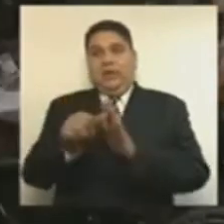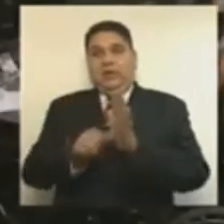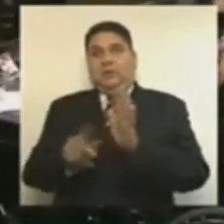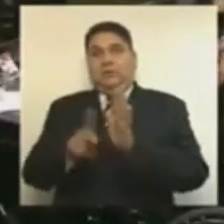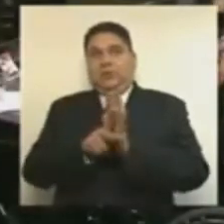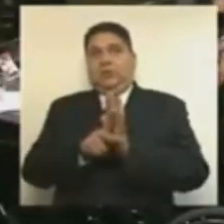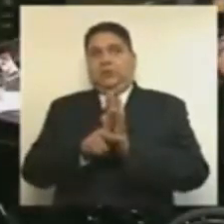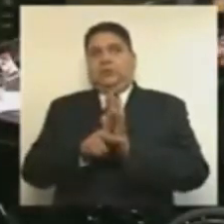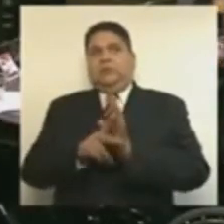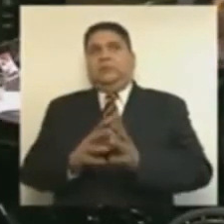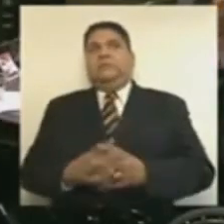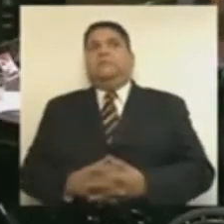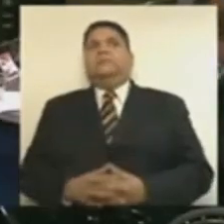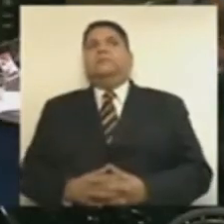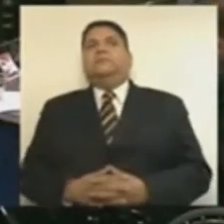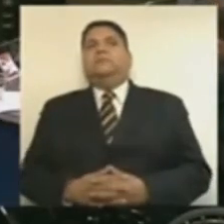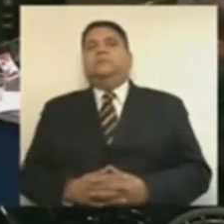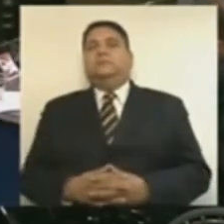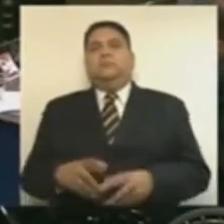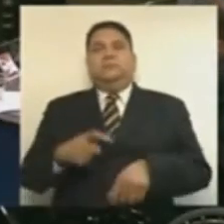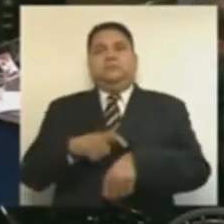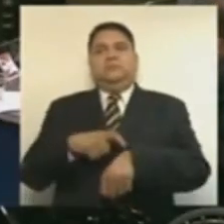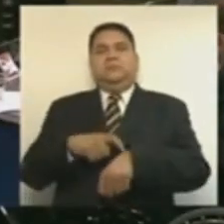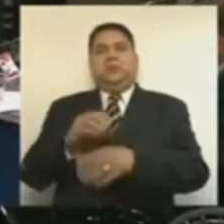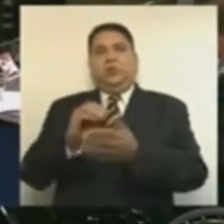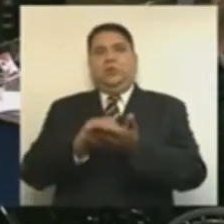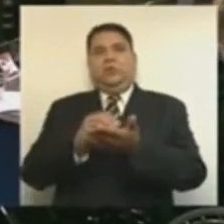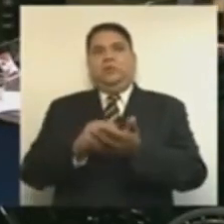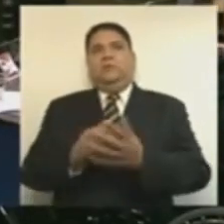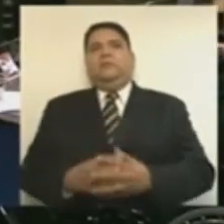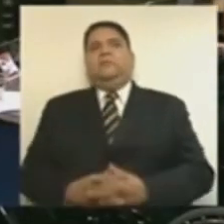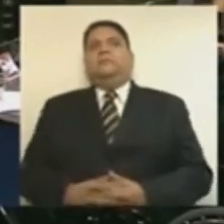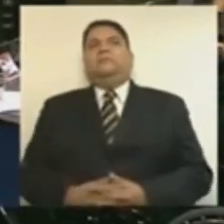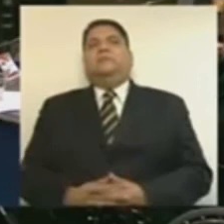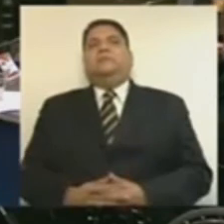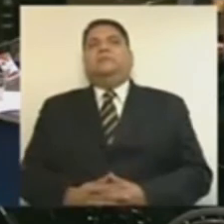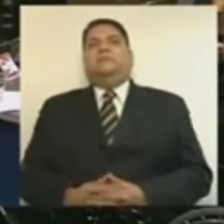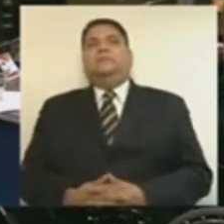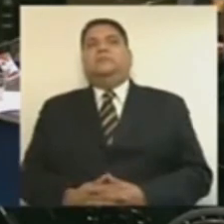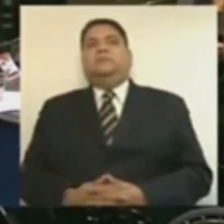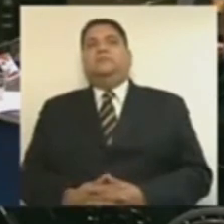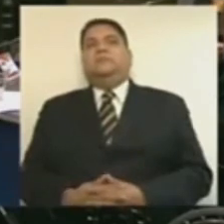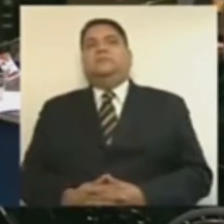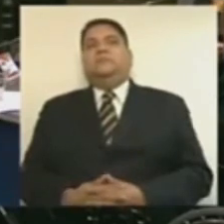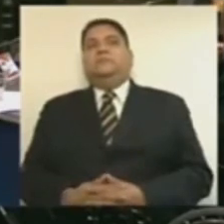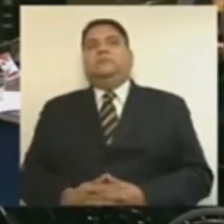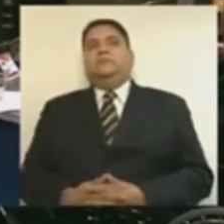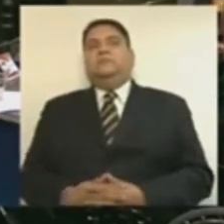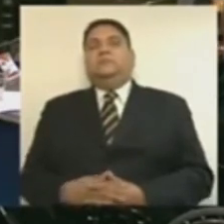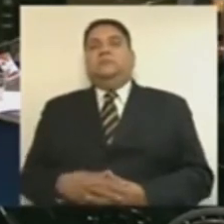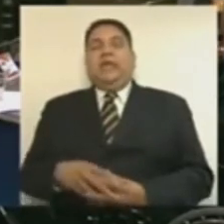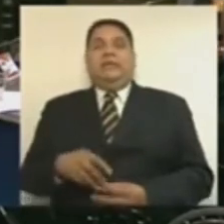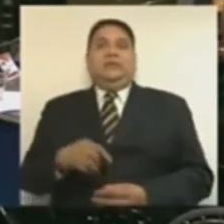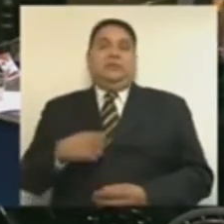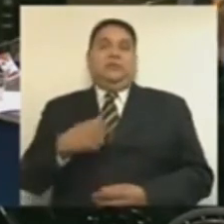son 7 reservas, todavía tengo tiempo. Son 7 por 3, 21 minutos, senadora.